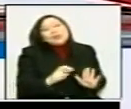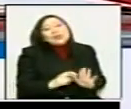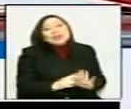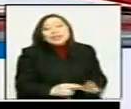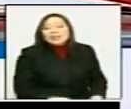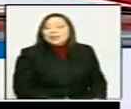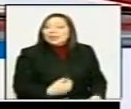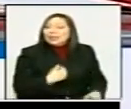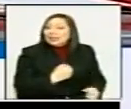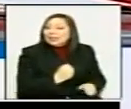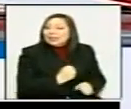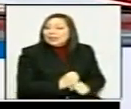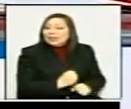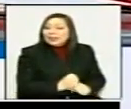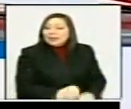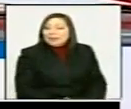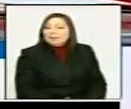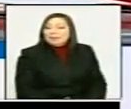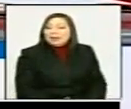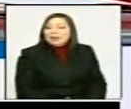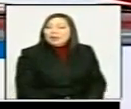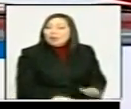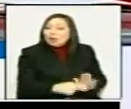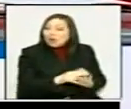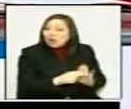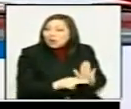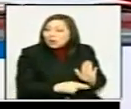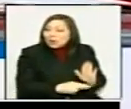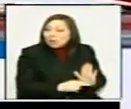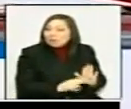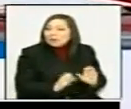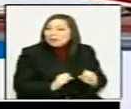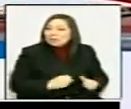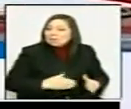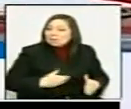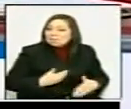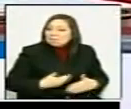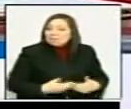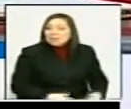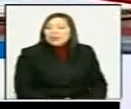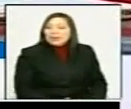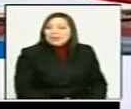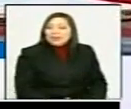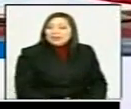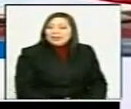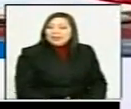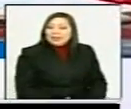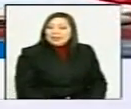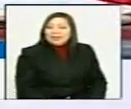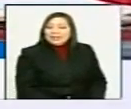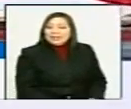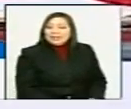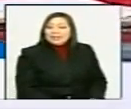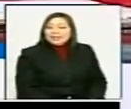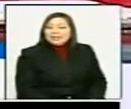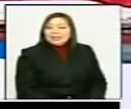puede entrar a la OCE. Las normas y las sanciones de la OCE se tienen que cumplir.